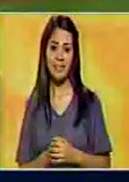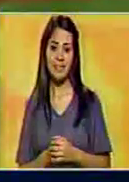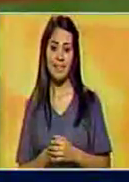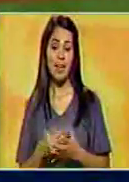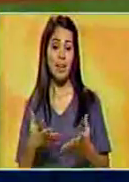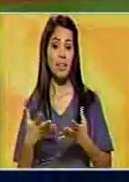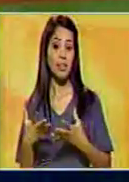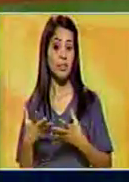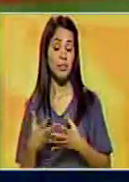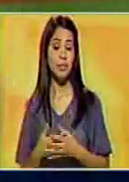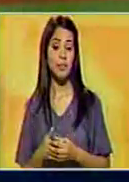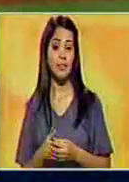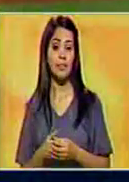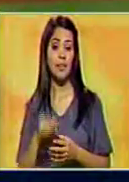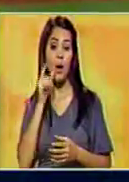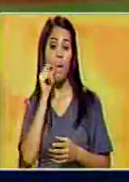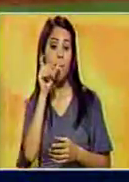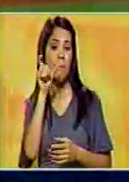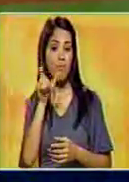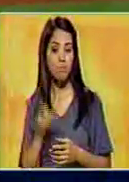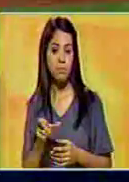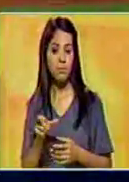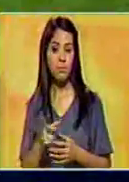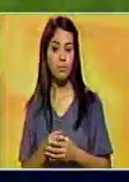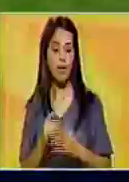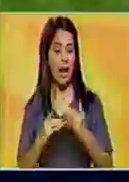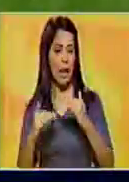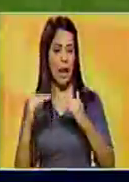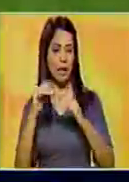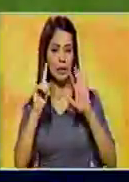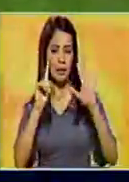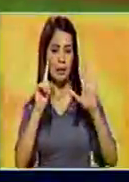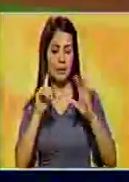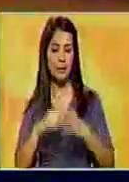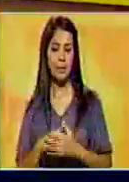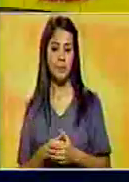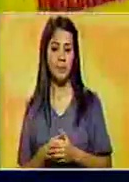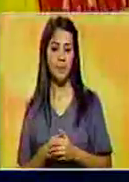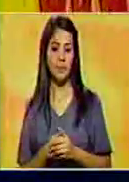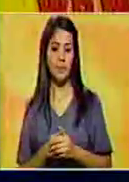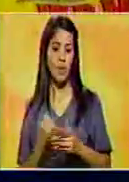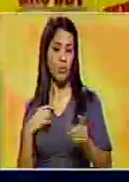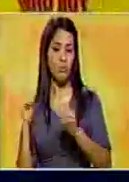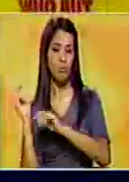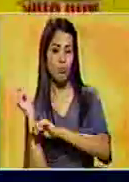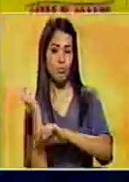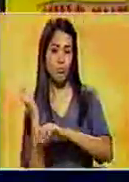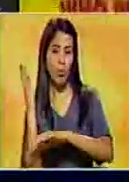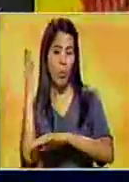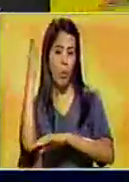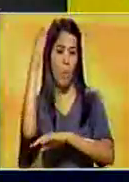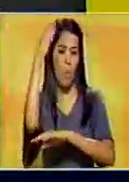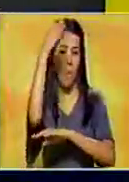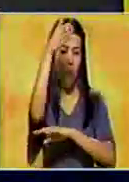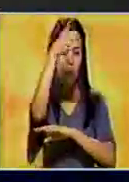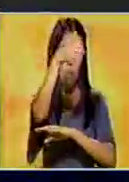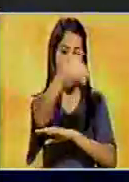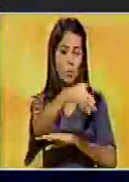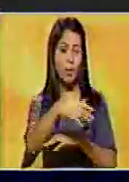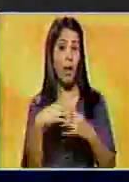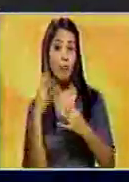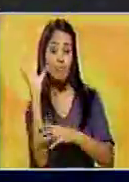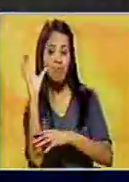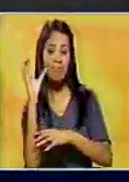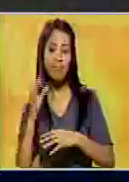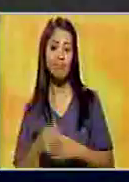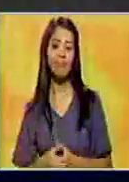en la lomita al venezolano Carlos Carrasco. En la sexta entrada, Francisco Lindor conecta batazo largo al jardín izquierdo y Aaron Judge